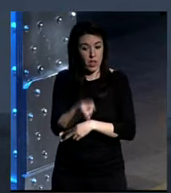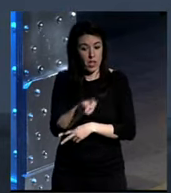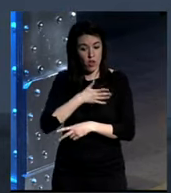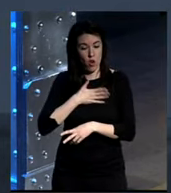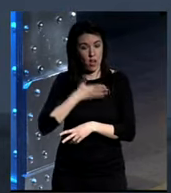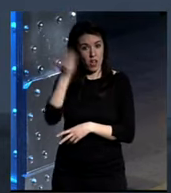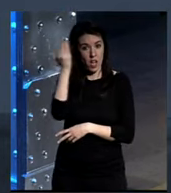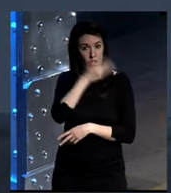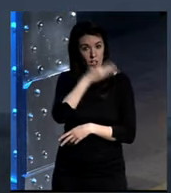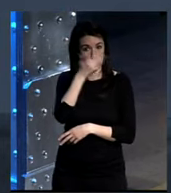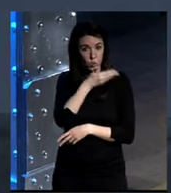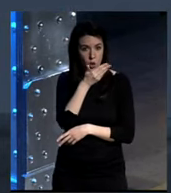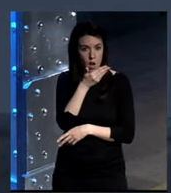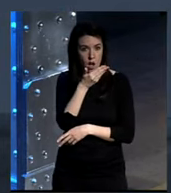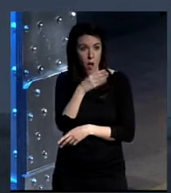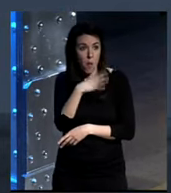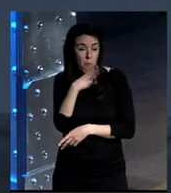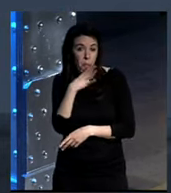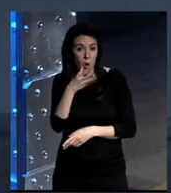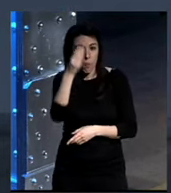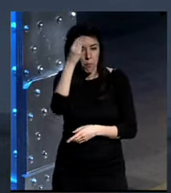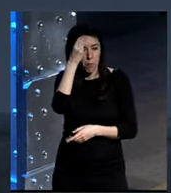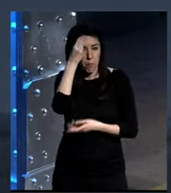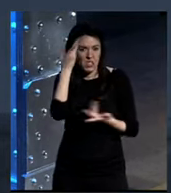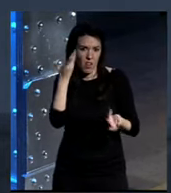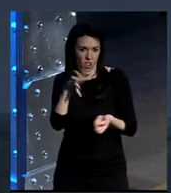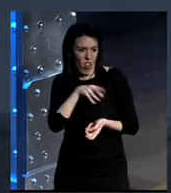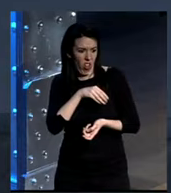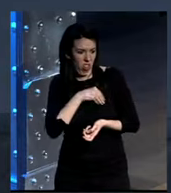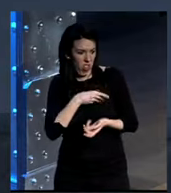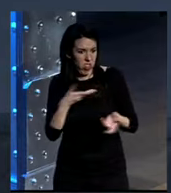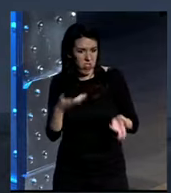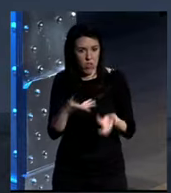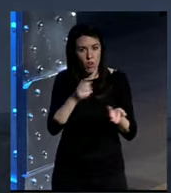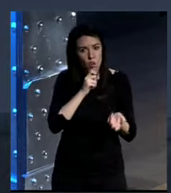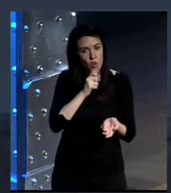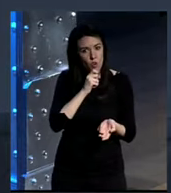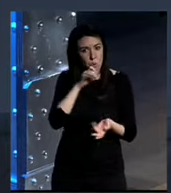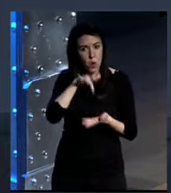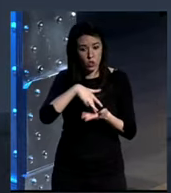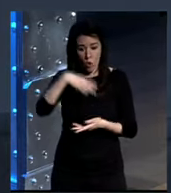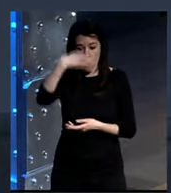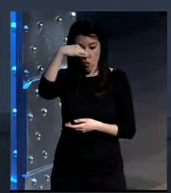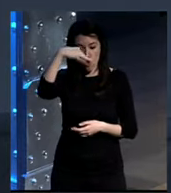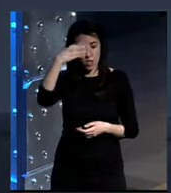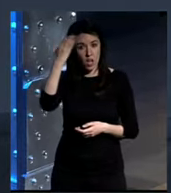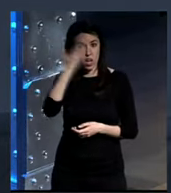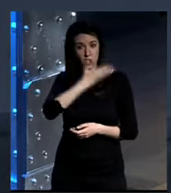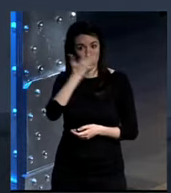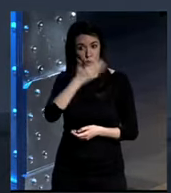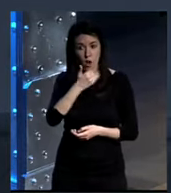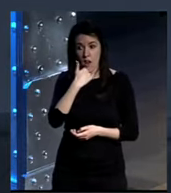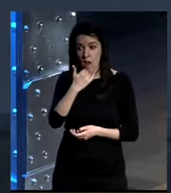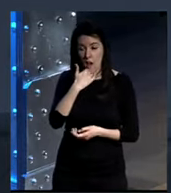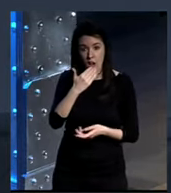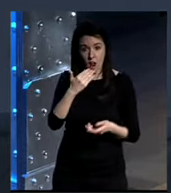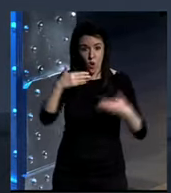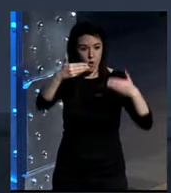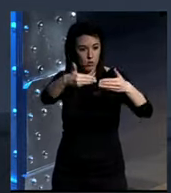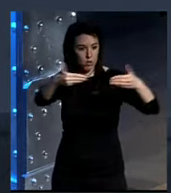escuela, porque de alguna manera me parecía lamentable que fuéramos la única escuela que no tuviéramos una galería